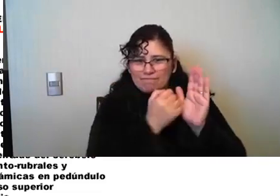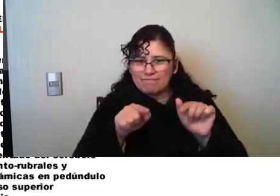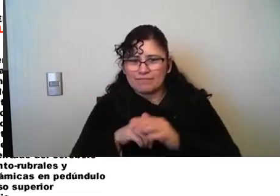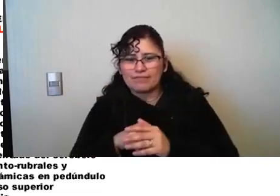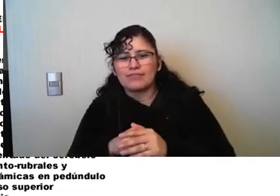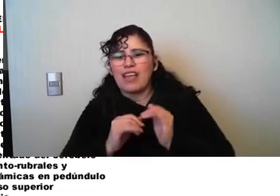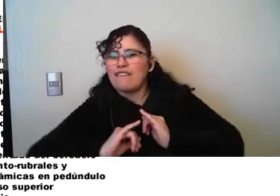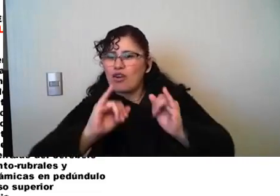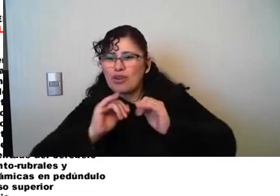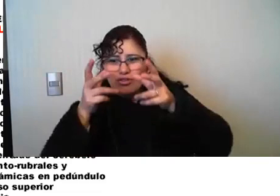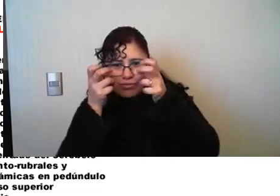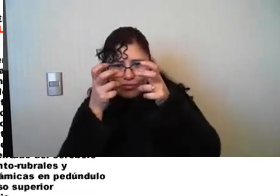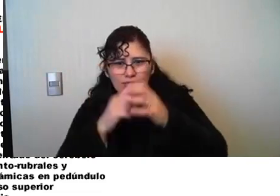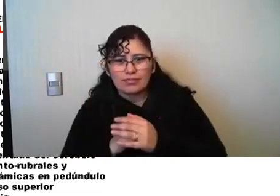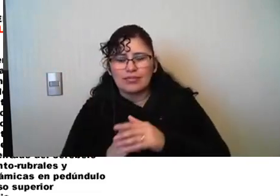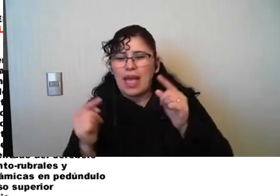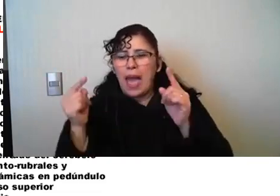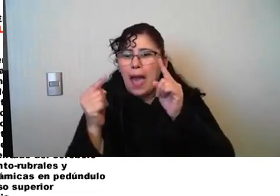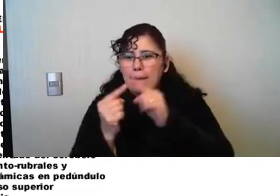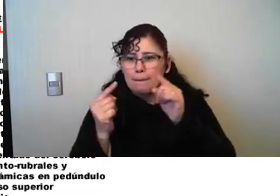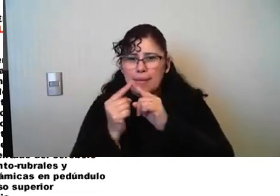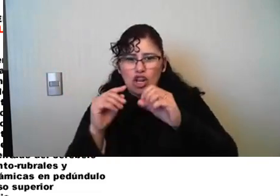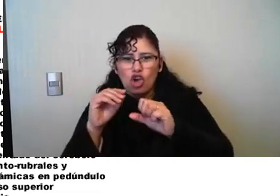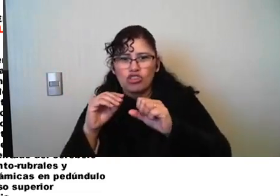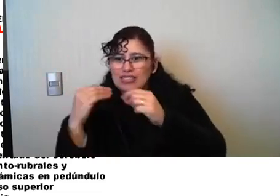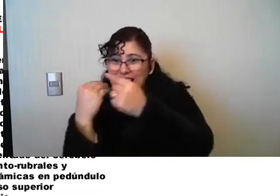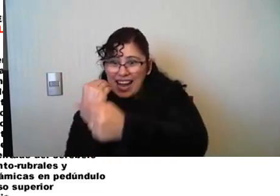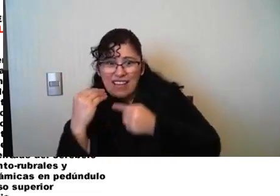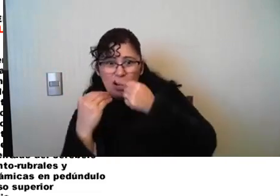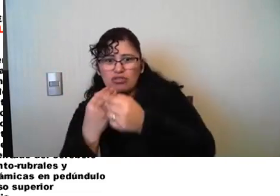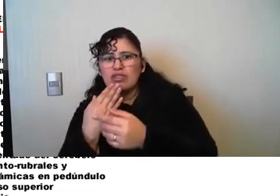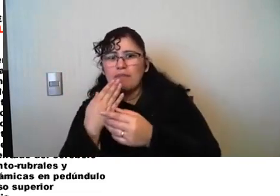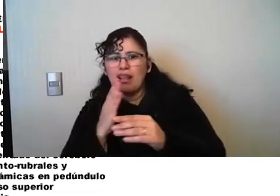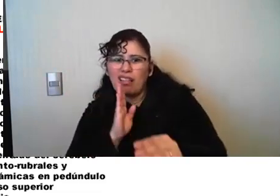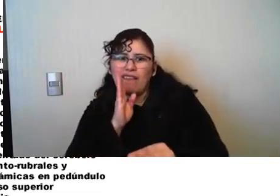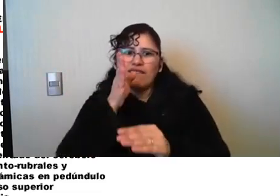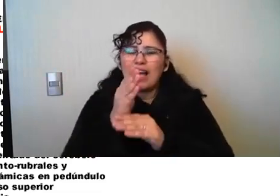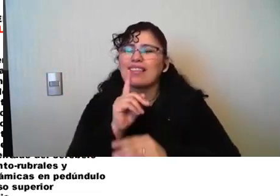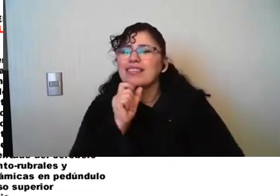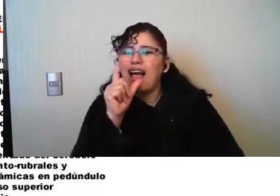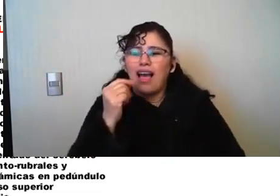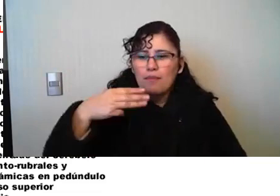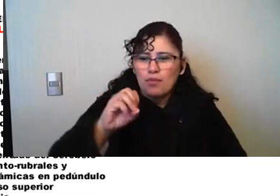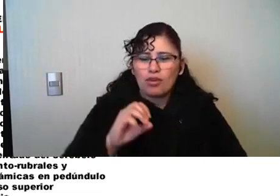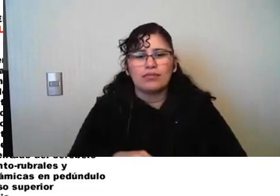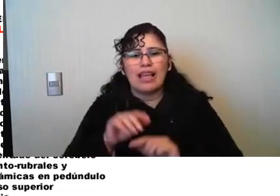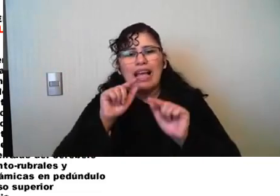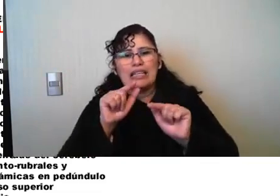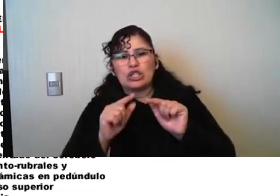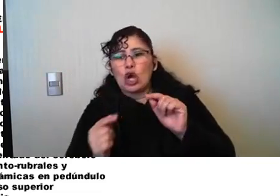información proprioceptiva de los espinos cerebelosos, y la salida hacia el tálamo, hacia el núcleo rojo. Por tanto, esto representa el núcleo